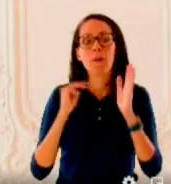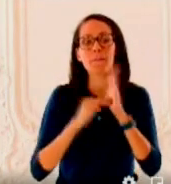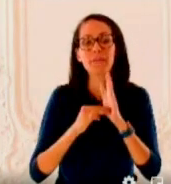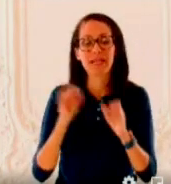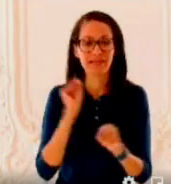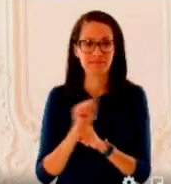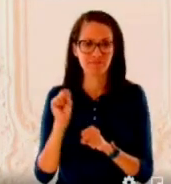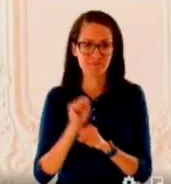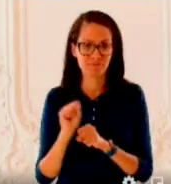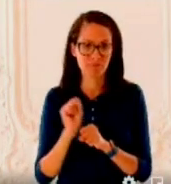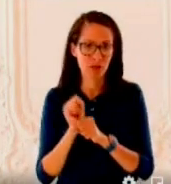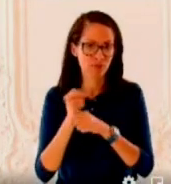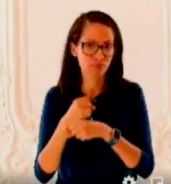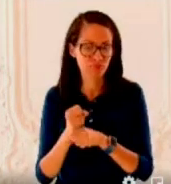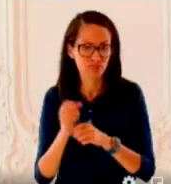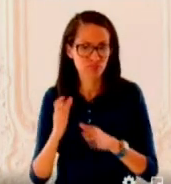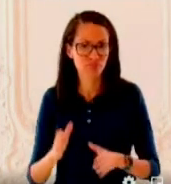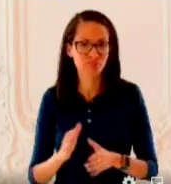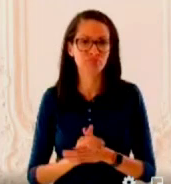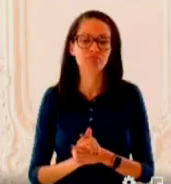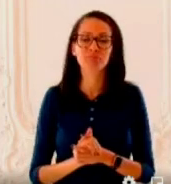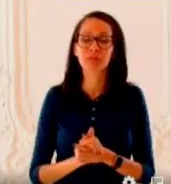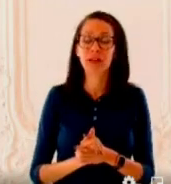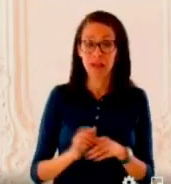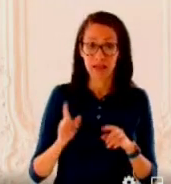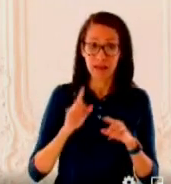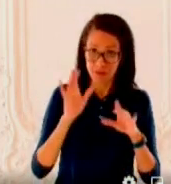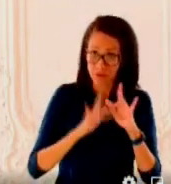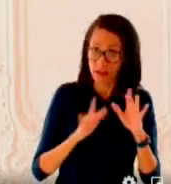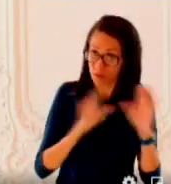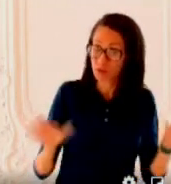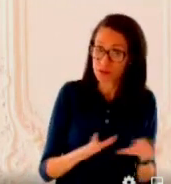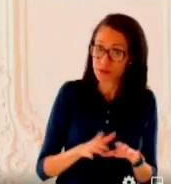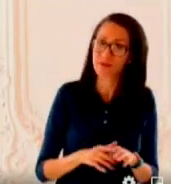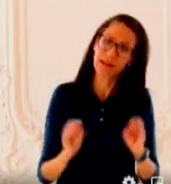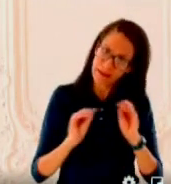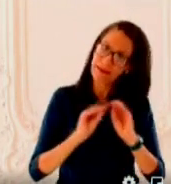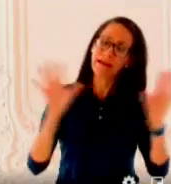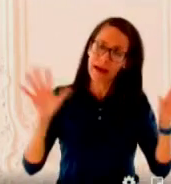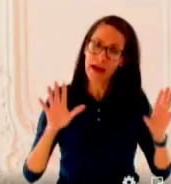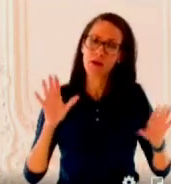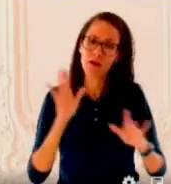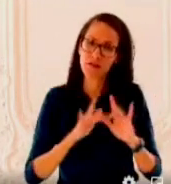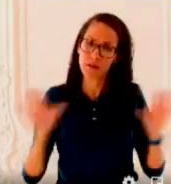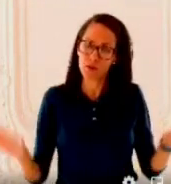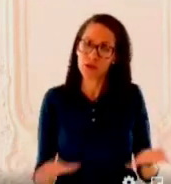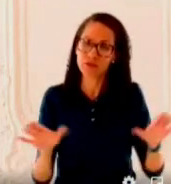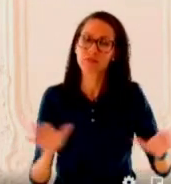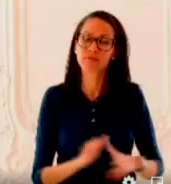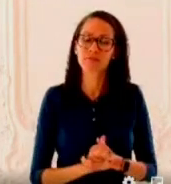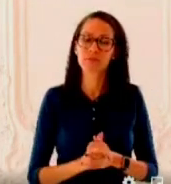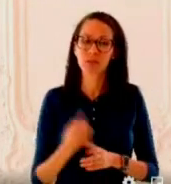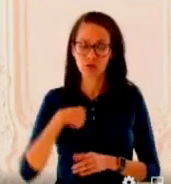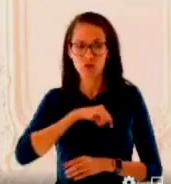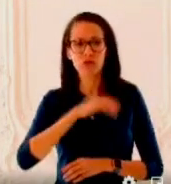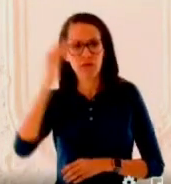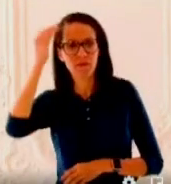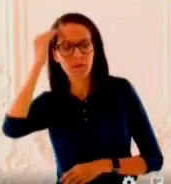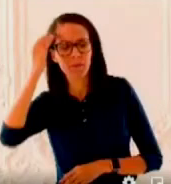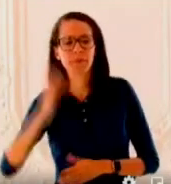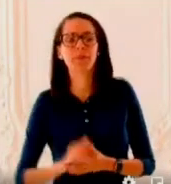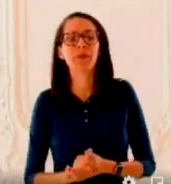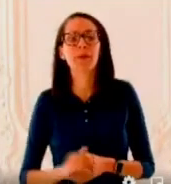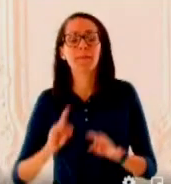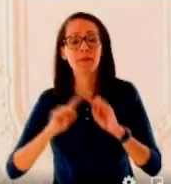creados. ¿Qué falta por hacer? Claro que falta por hacer, lo reconocemos. Pero